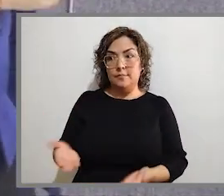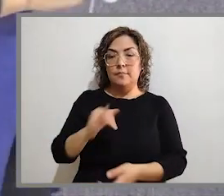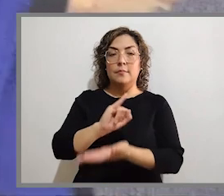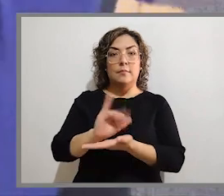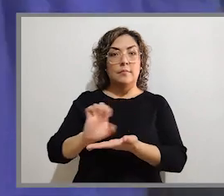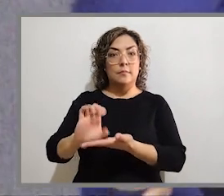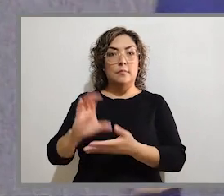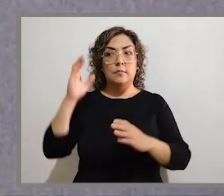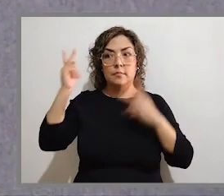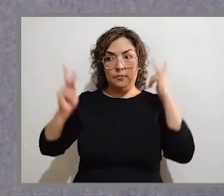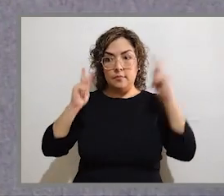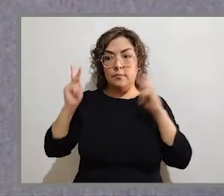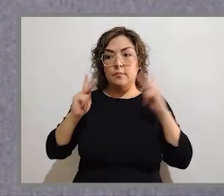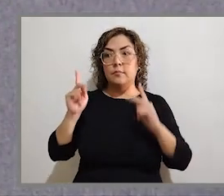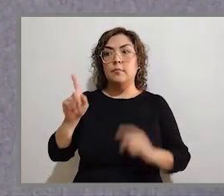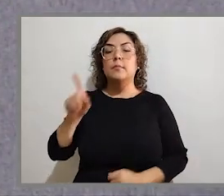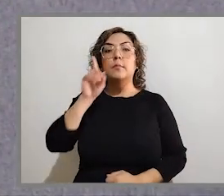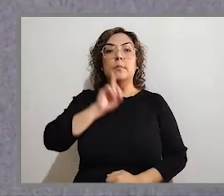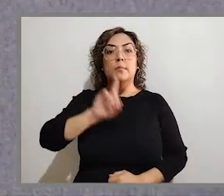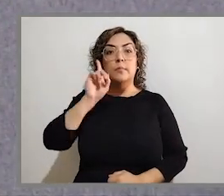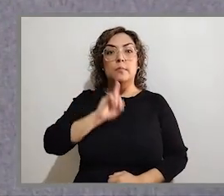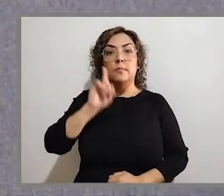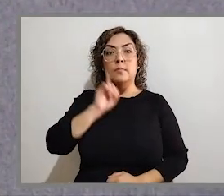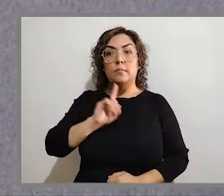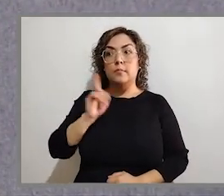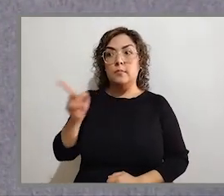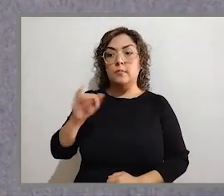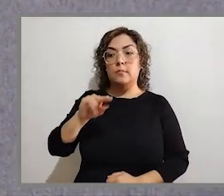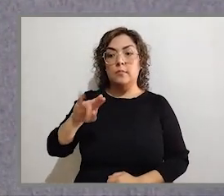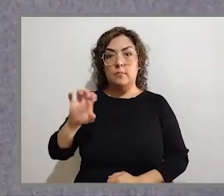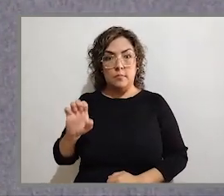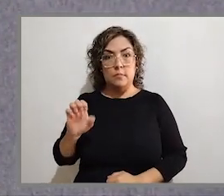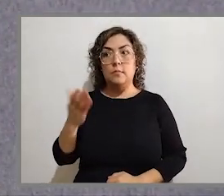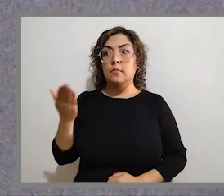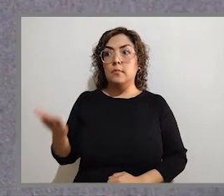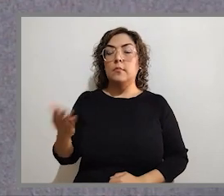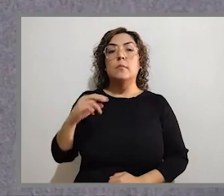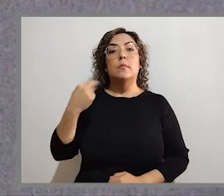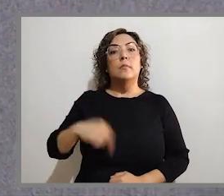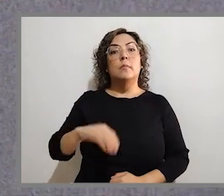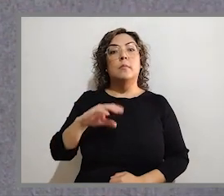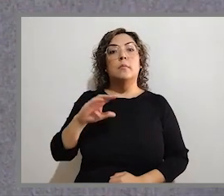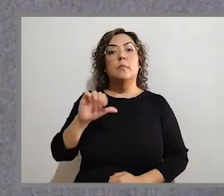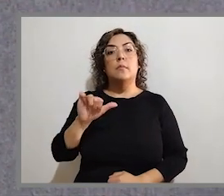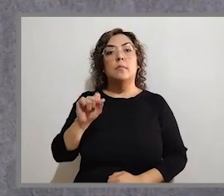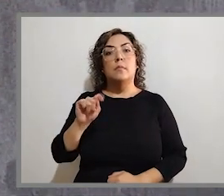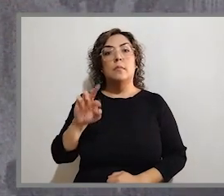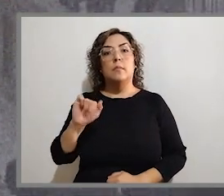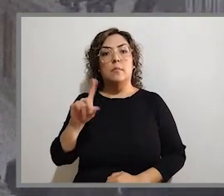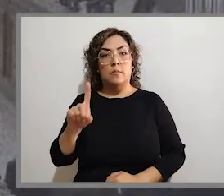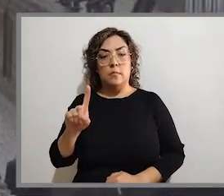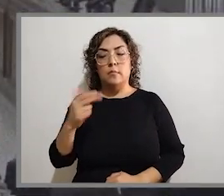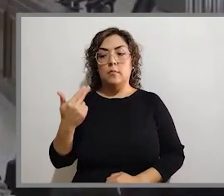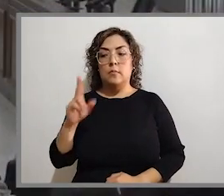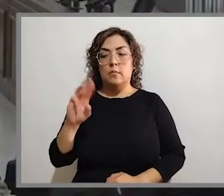a la consejera electoral del Instituto Nacional Electoral, Carla Astrid Humphrey Jordán. Adelante. Gracias, muy